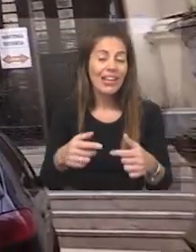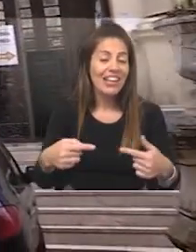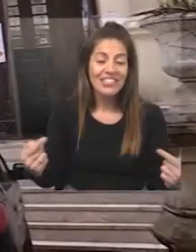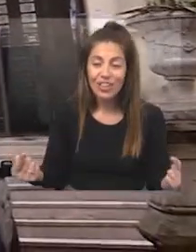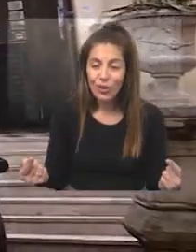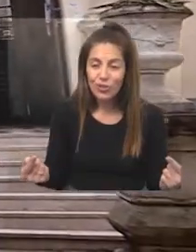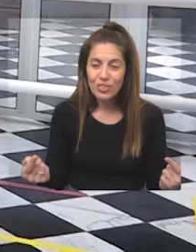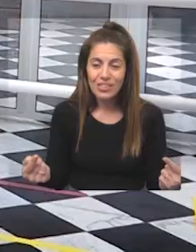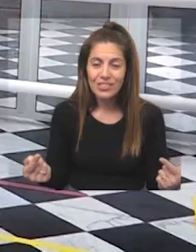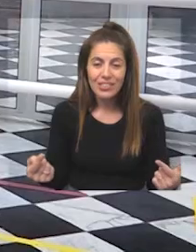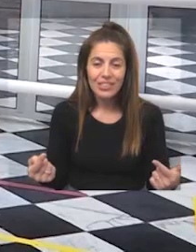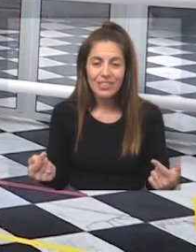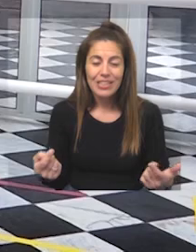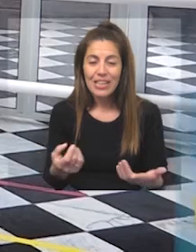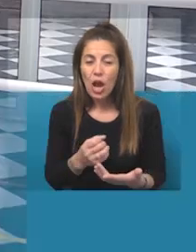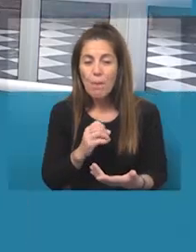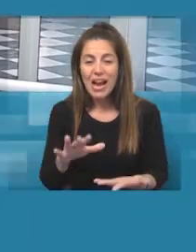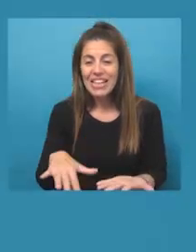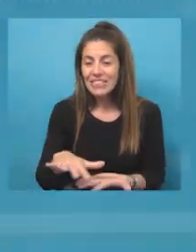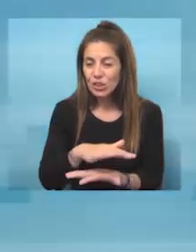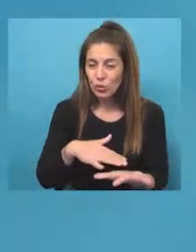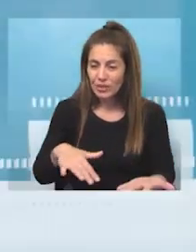tenedor en más o menos malas